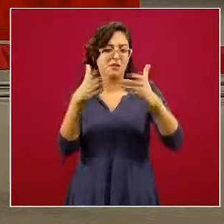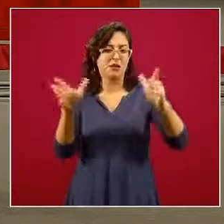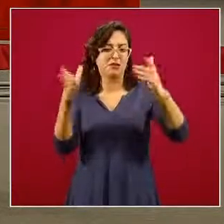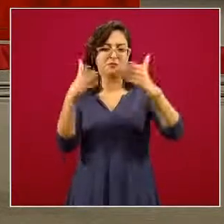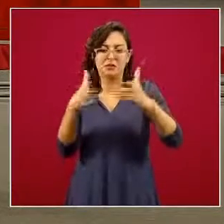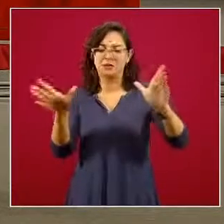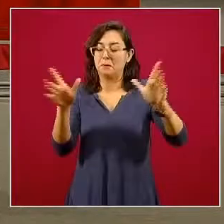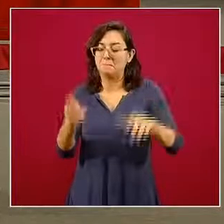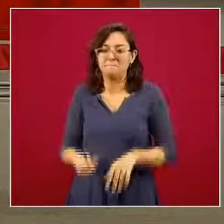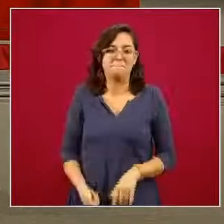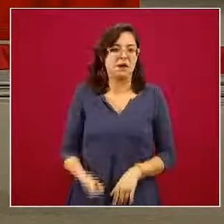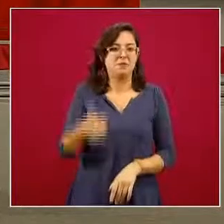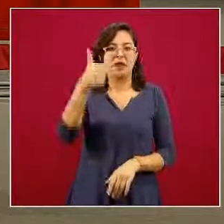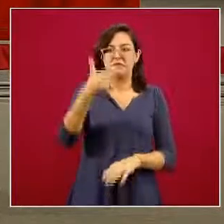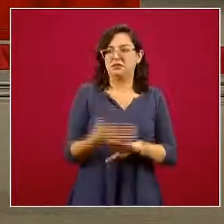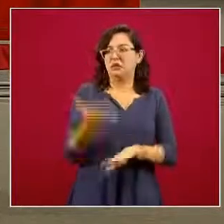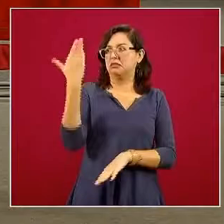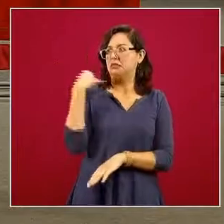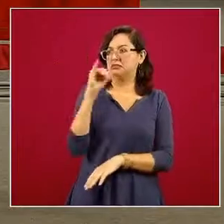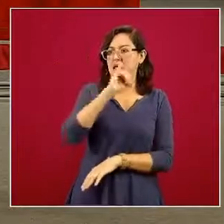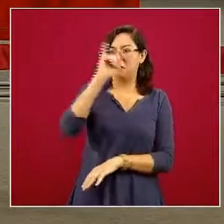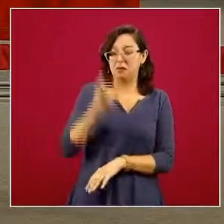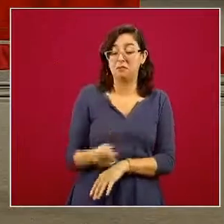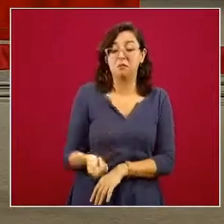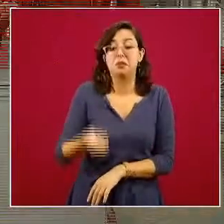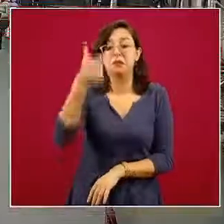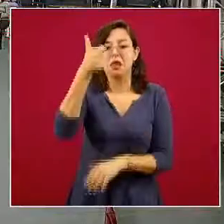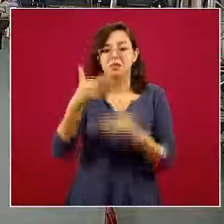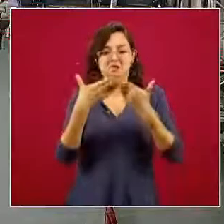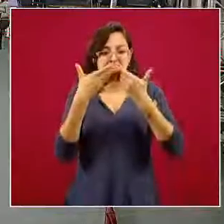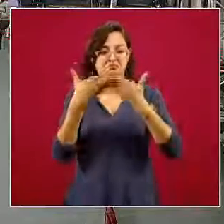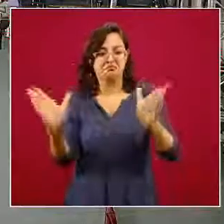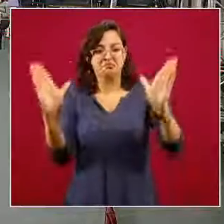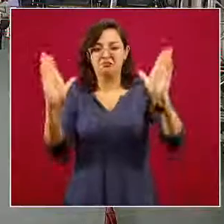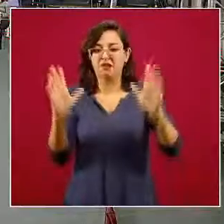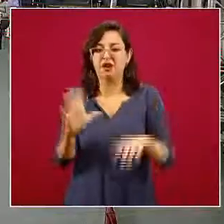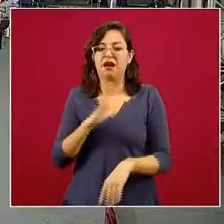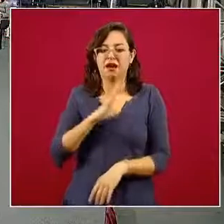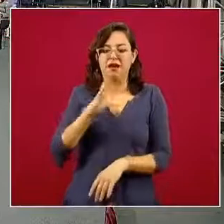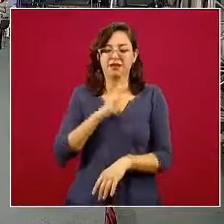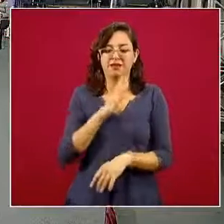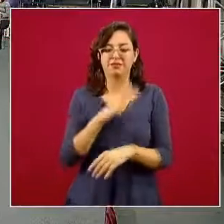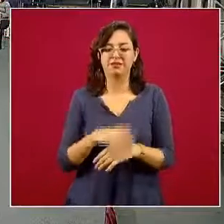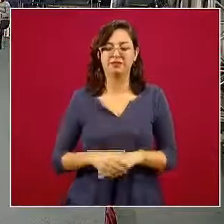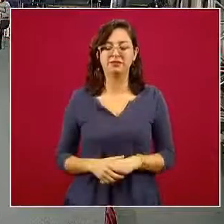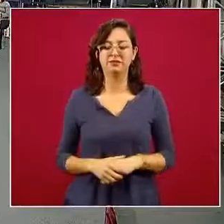se había visto en México que hubiera datos abiertos. Gracias. Por favor.